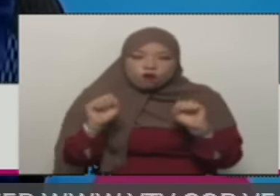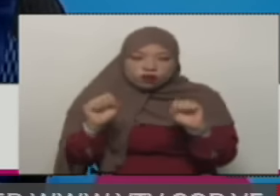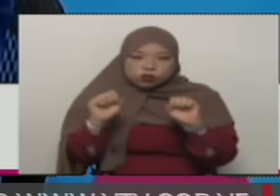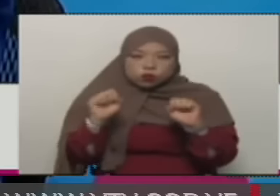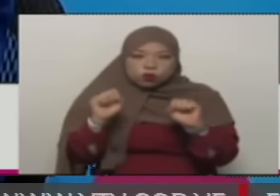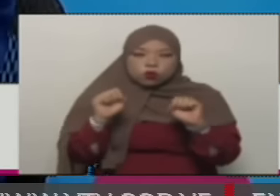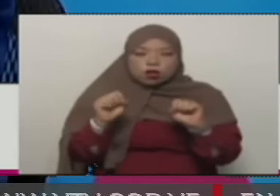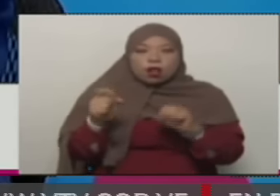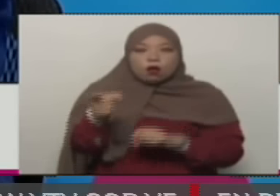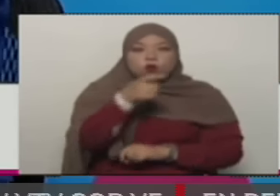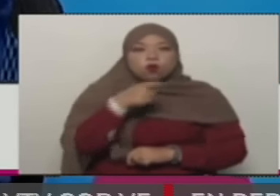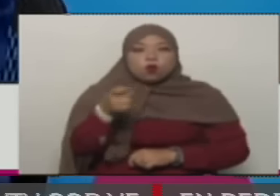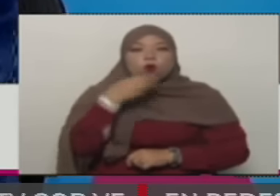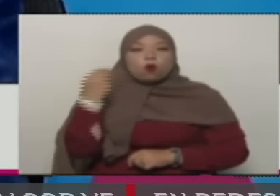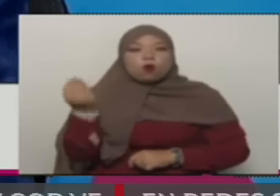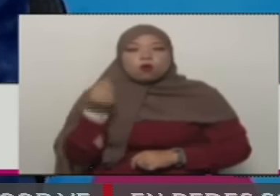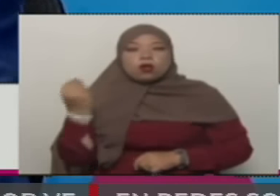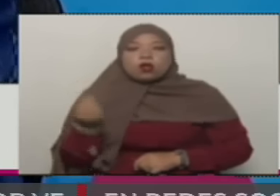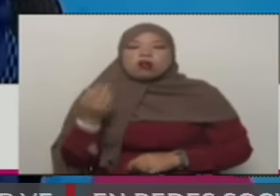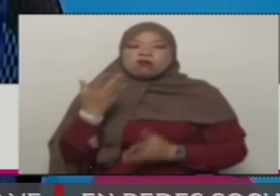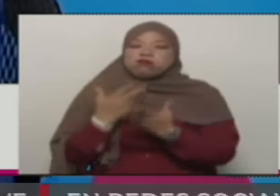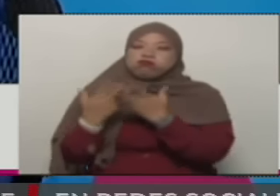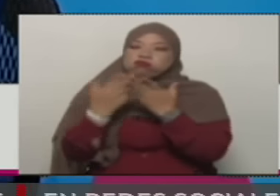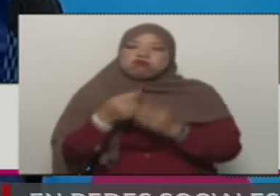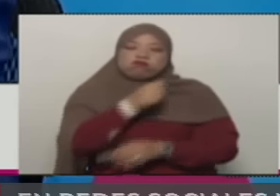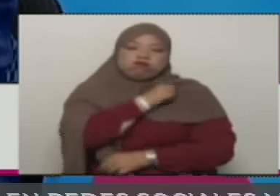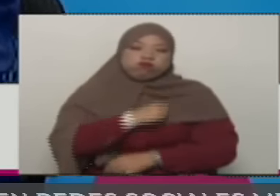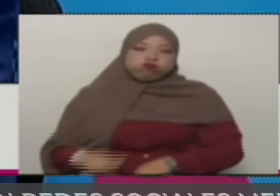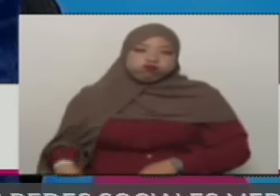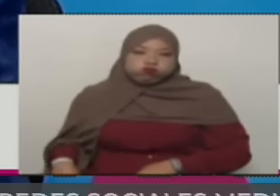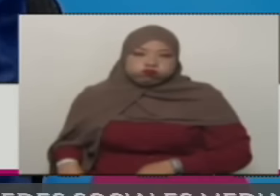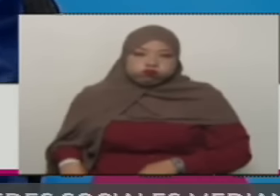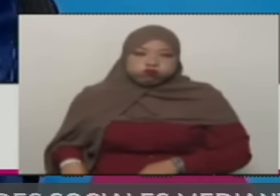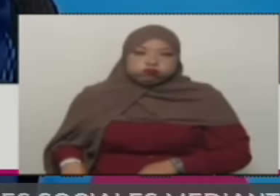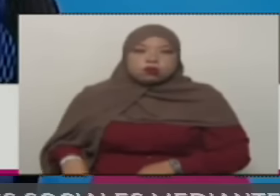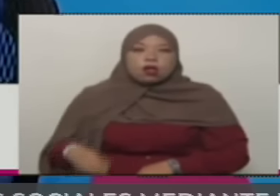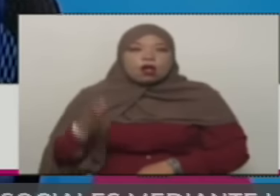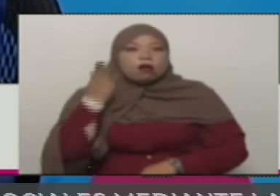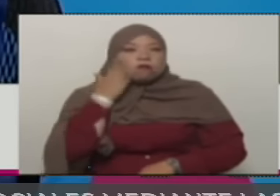ir a la búsqueda del muchacho que no quiere estudiar, que se le alzó a la madre.